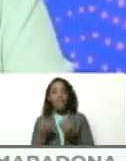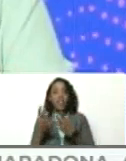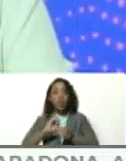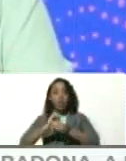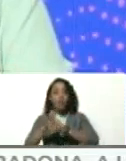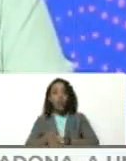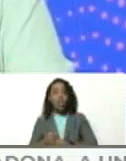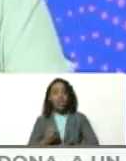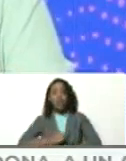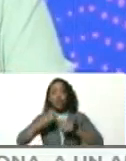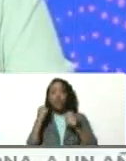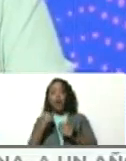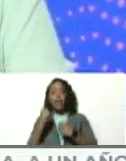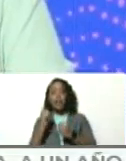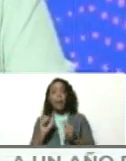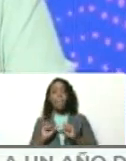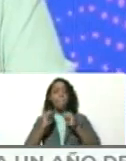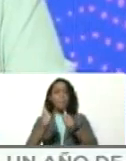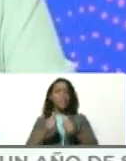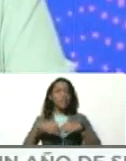Dicen que surgió en el África.